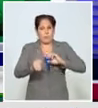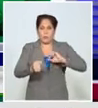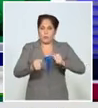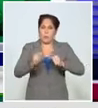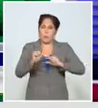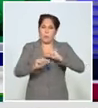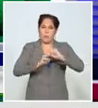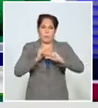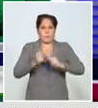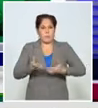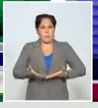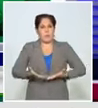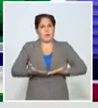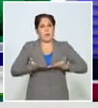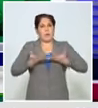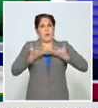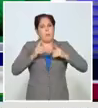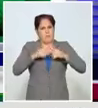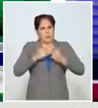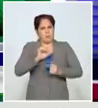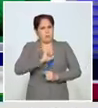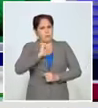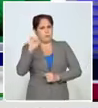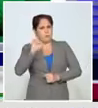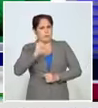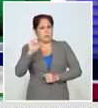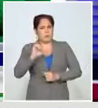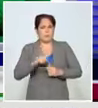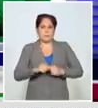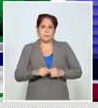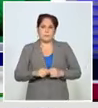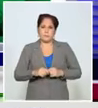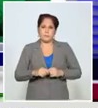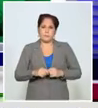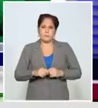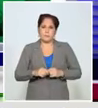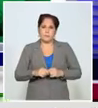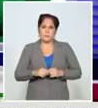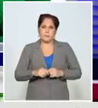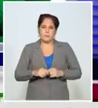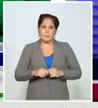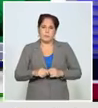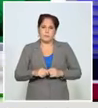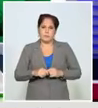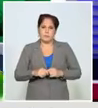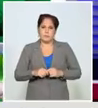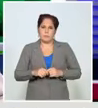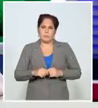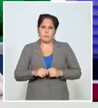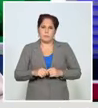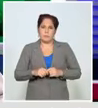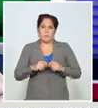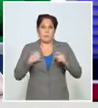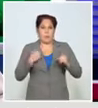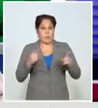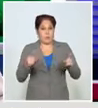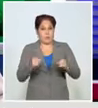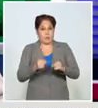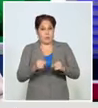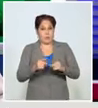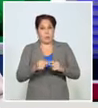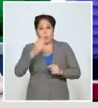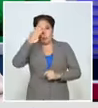recuperación, pero que se logra en la mayor parte de ellos, muy elevado. En resumen,